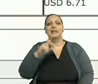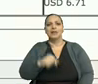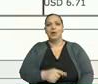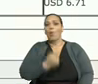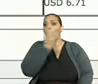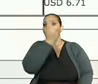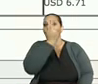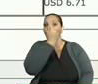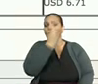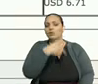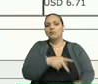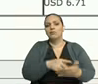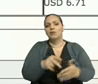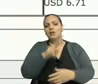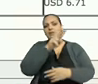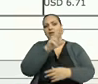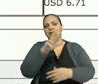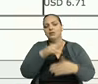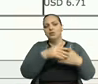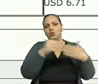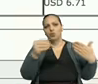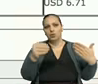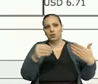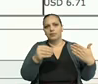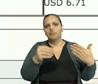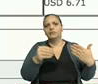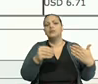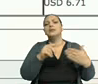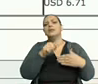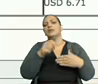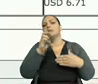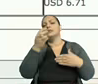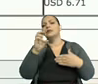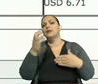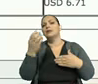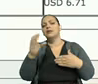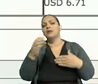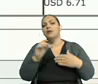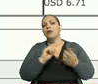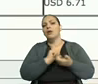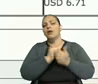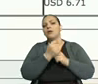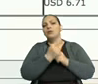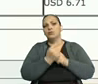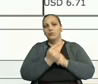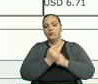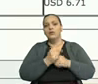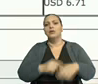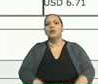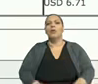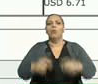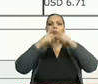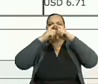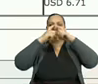$23.16 cada una. Y de 7.000 mascarillas KN95 en $6.71 por unidad. Ya han